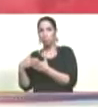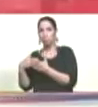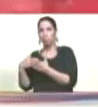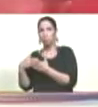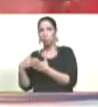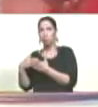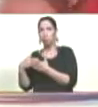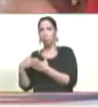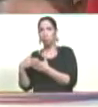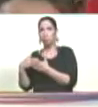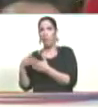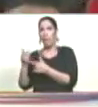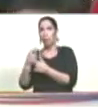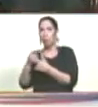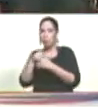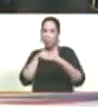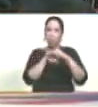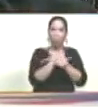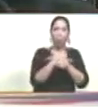te metes por la ventana.